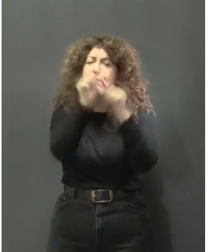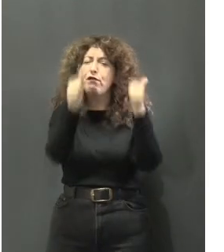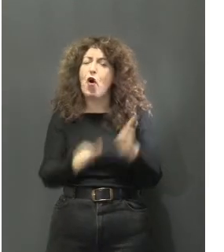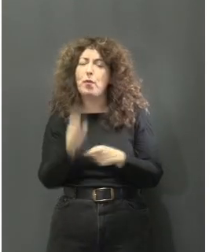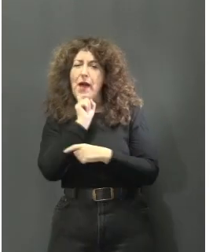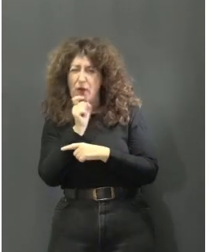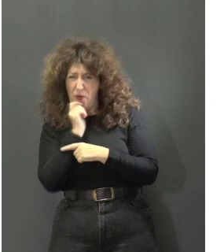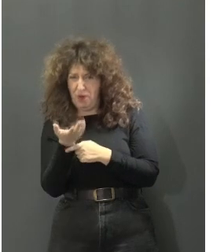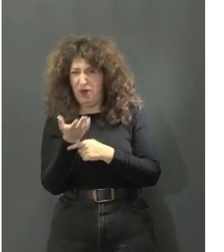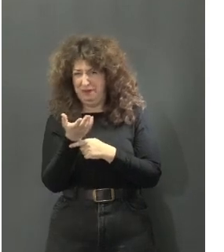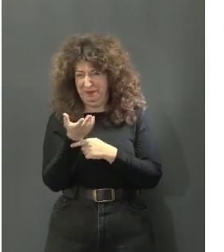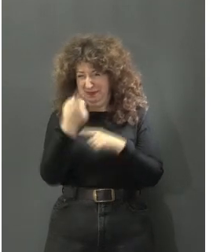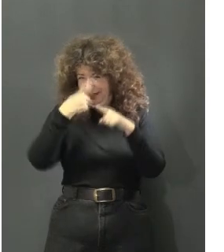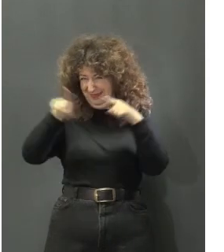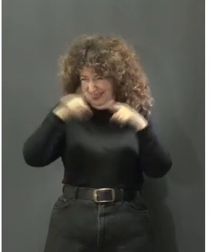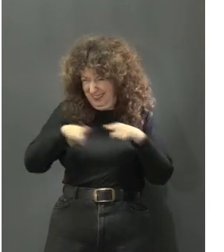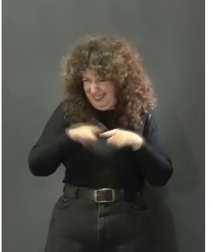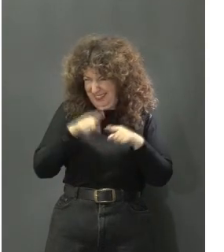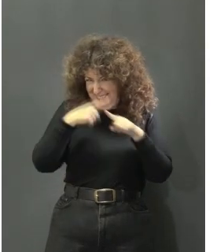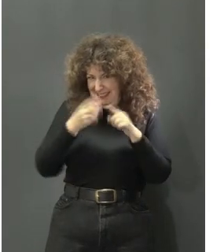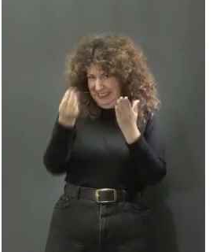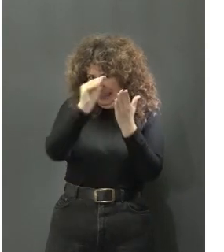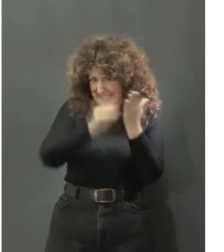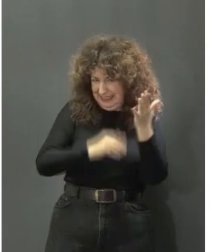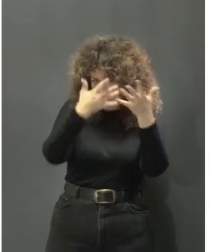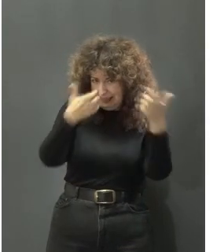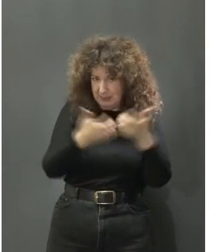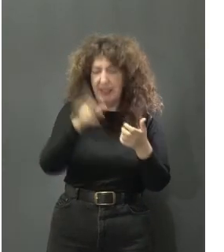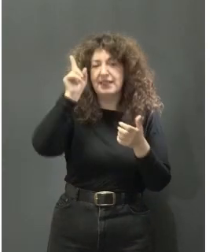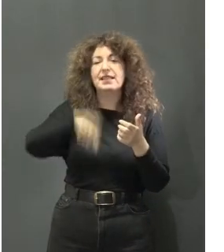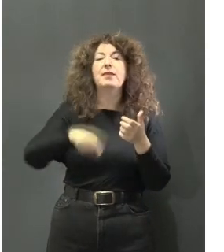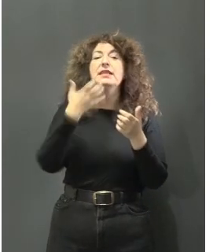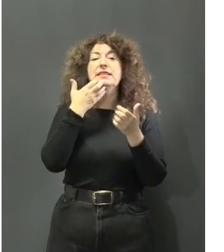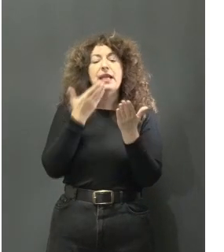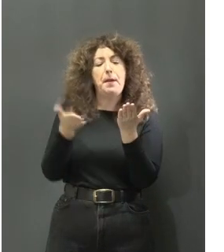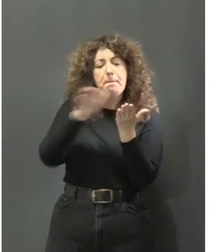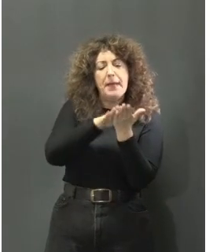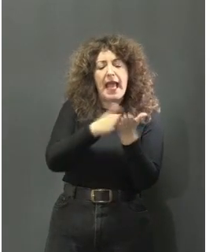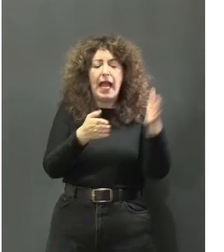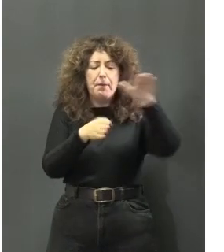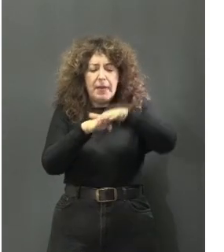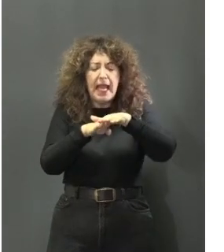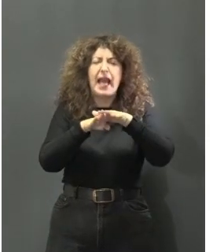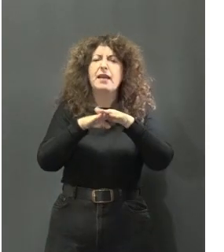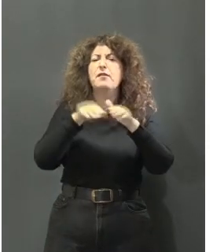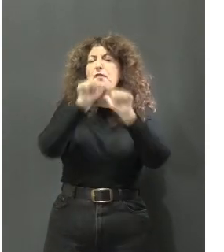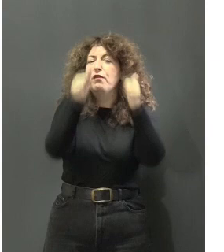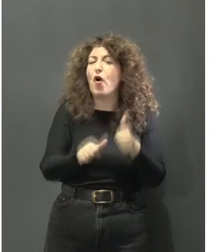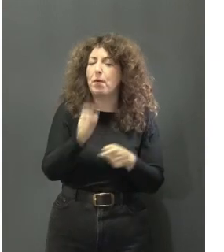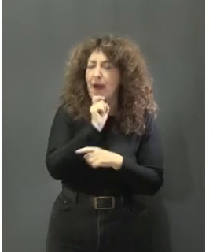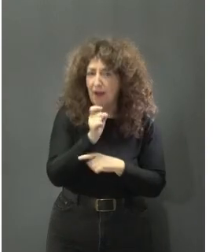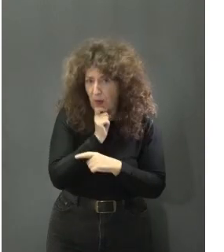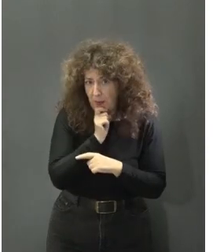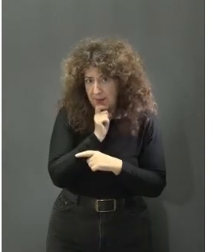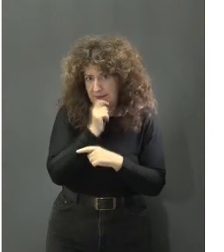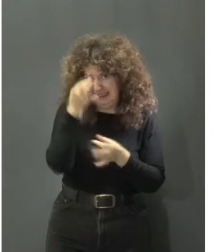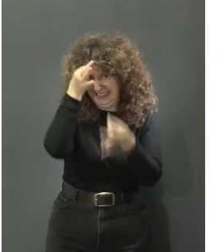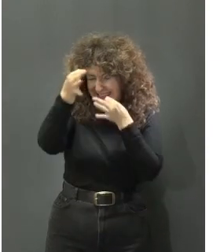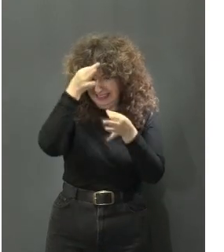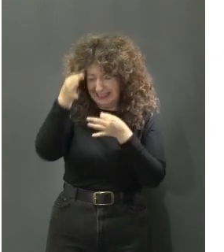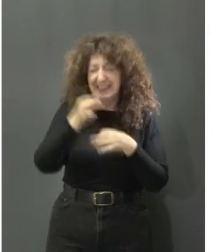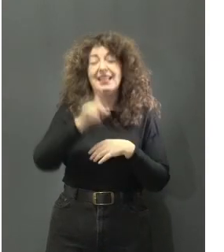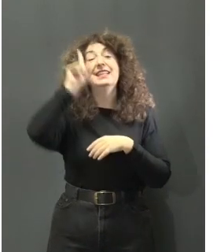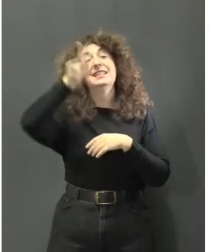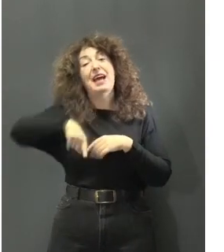sé, todo ese tipo de cosas, los pliegues cuando hacíamos pliegues, en fin, ese tipo de cosas que habíamos ido viendo. Y luego otra cosa